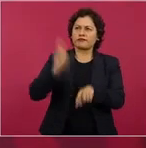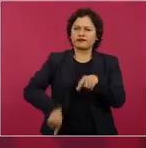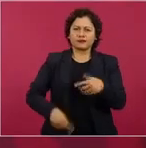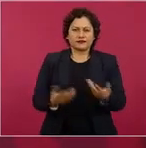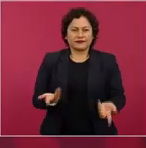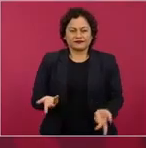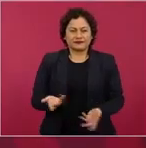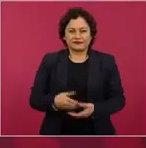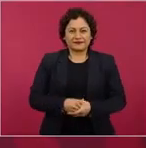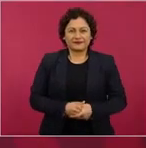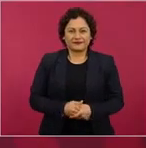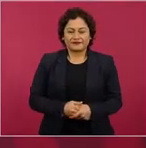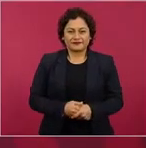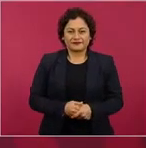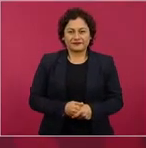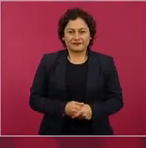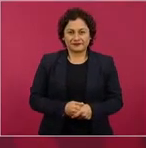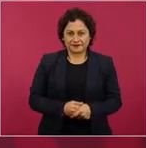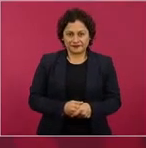Pero